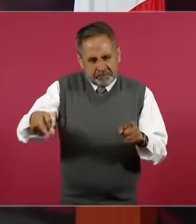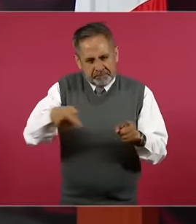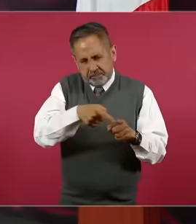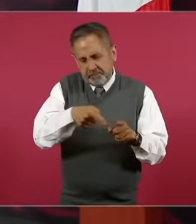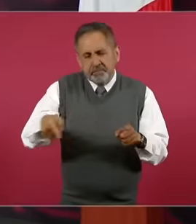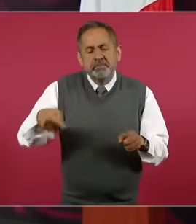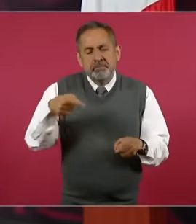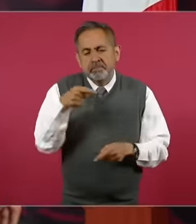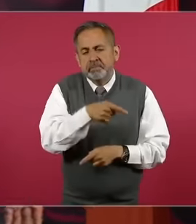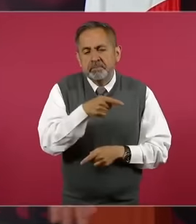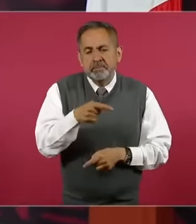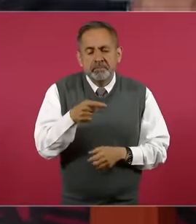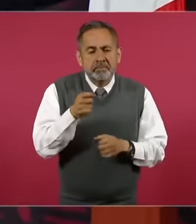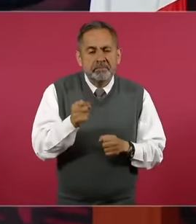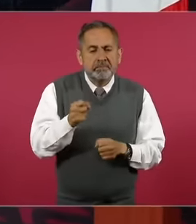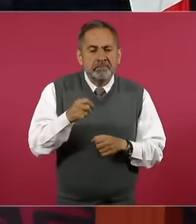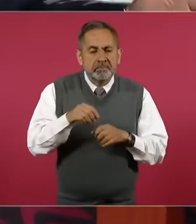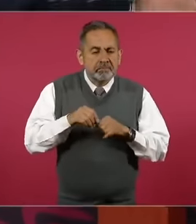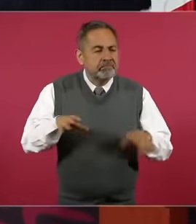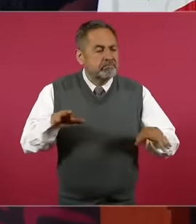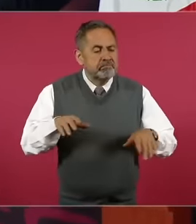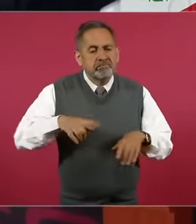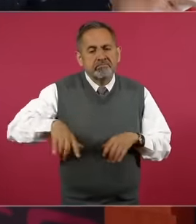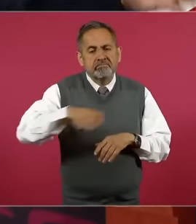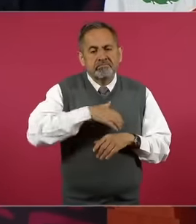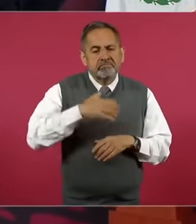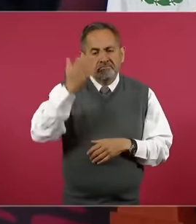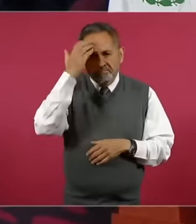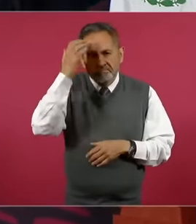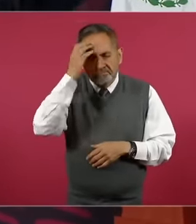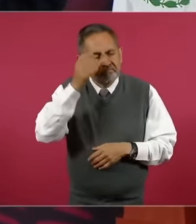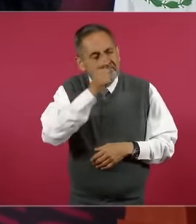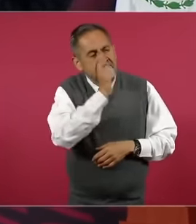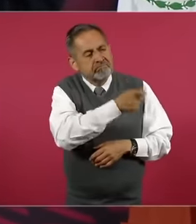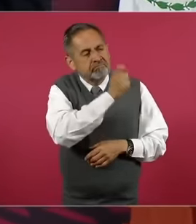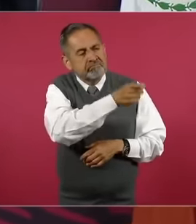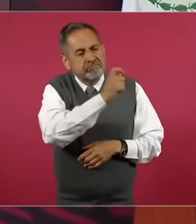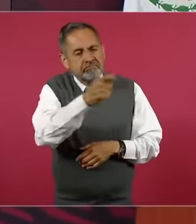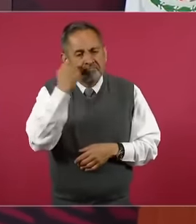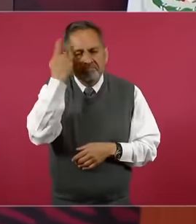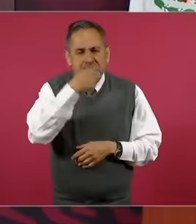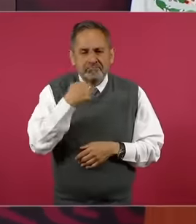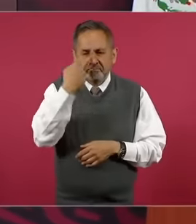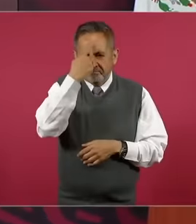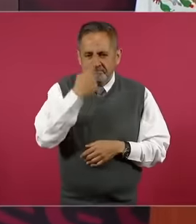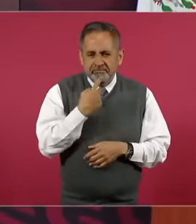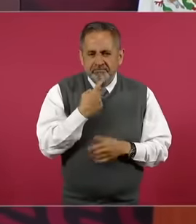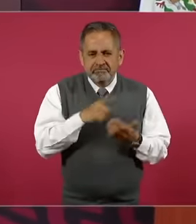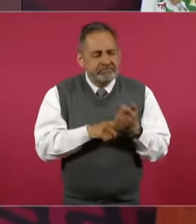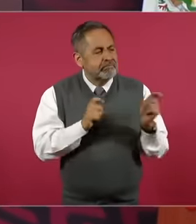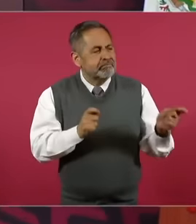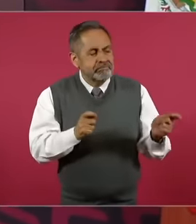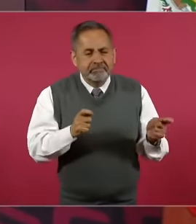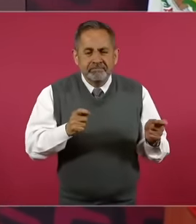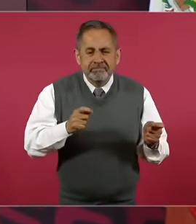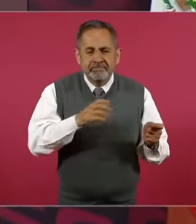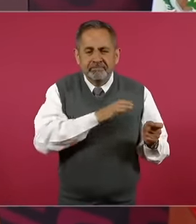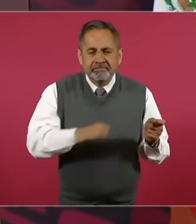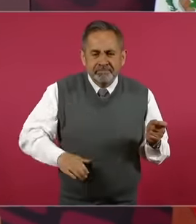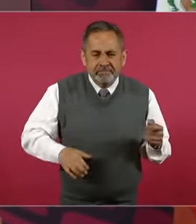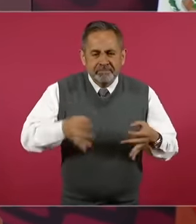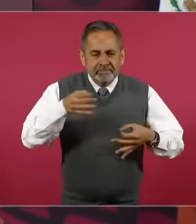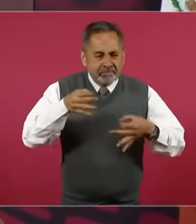para conocer a todos los candidatos a jueces,